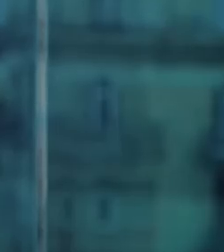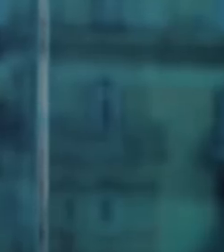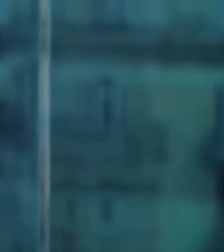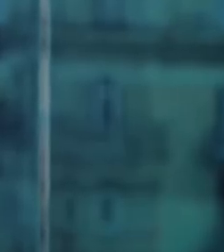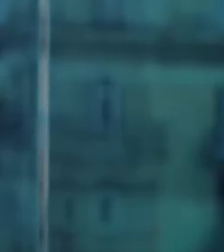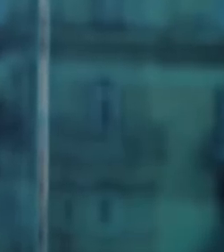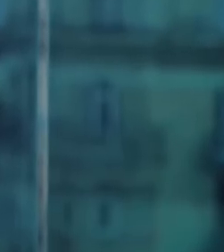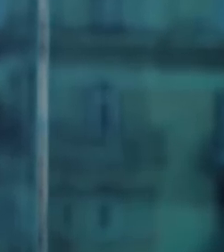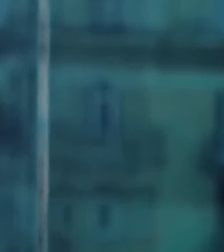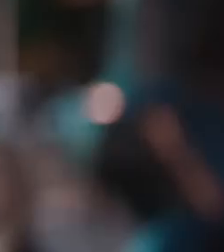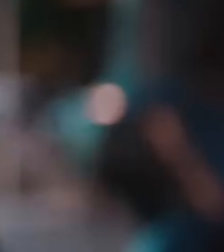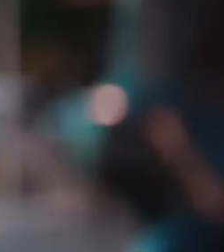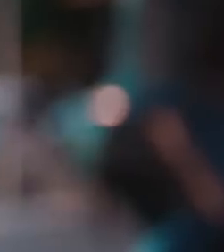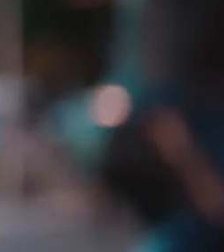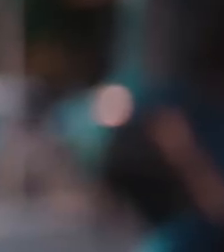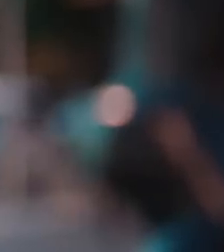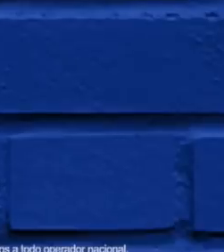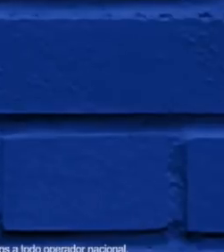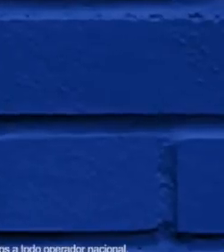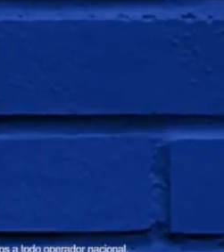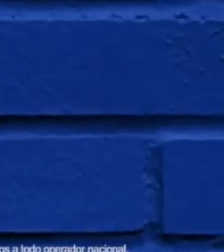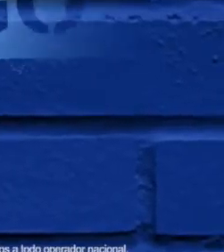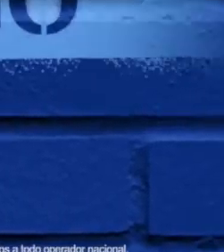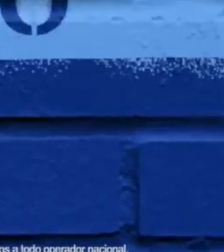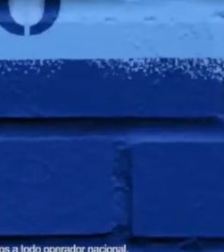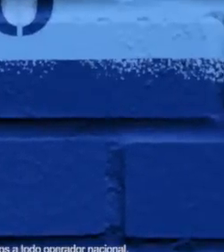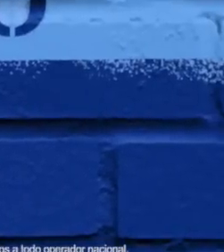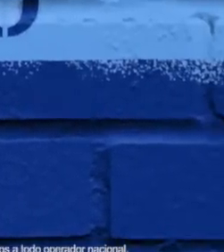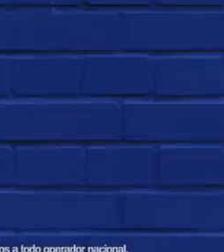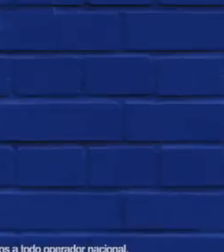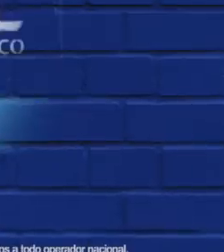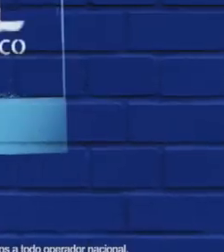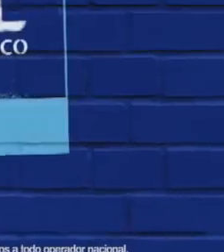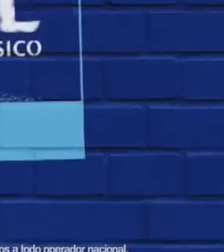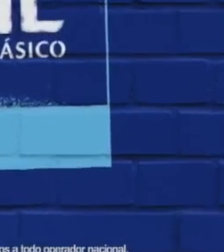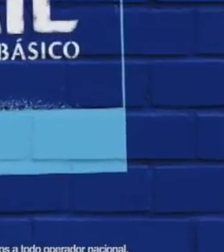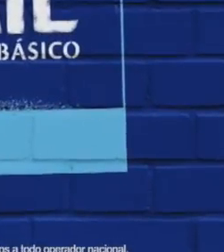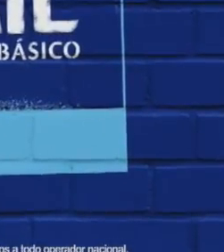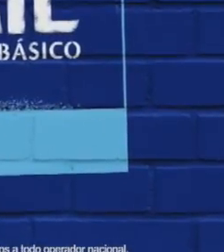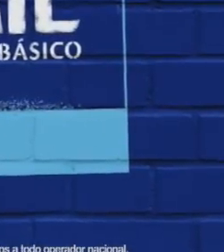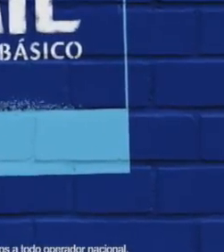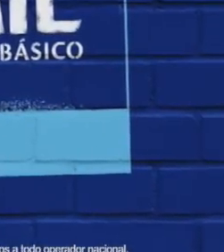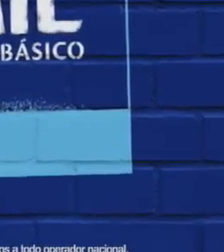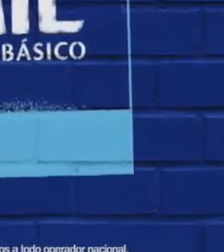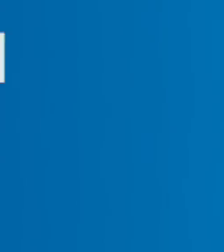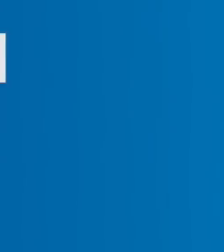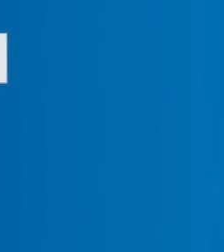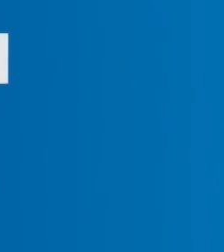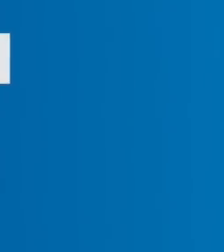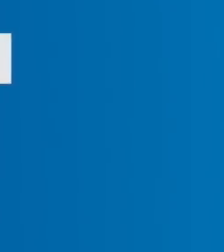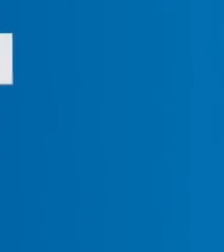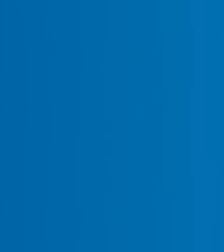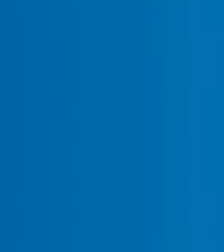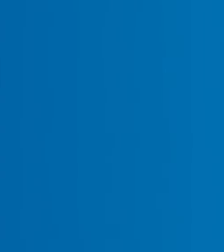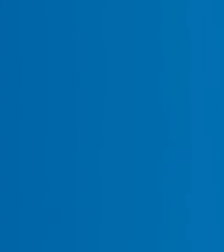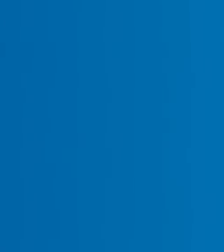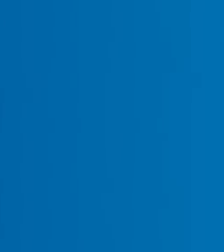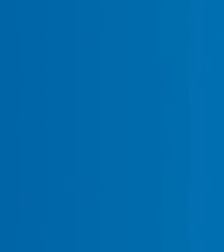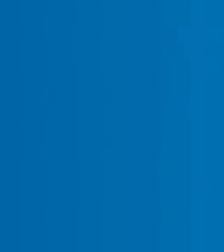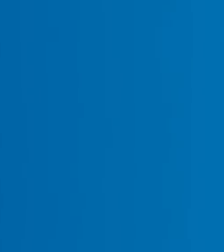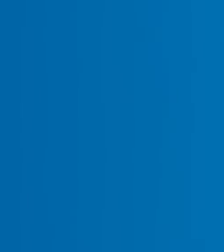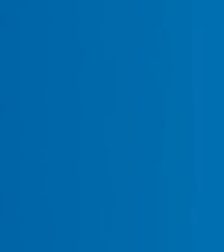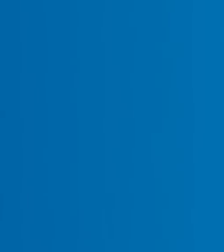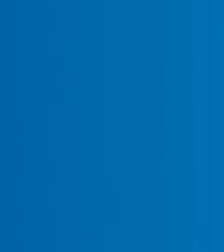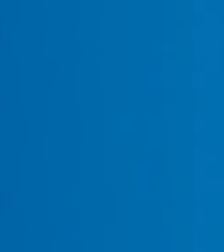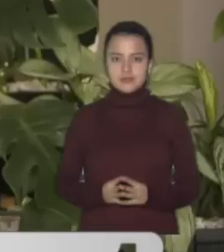¿Estás buscando un plan pospago al precio justo? En Tigo lo tienes. Ve a una tienda.